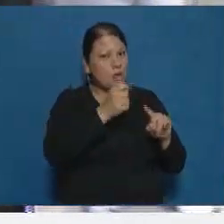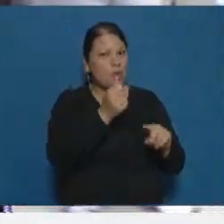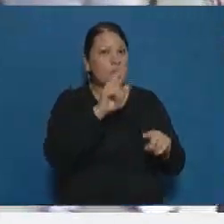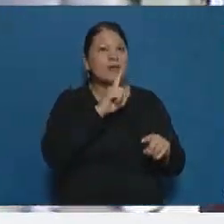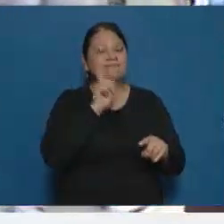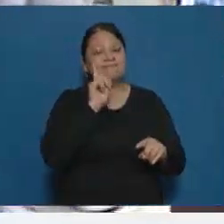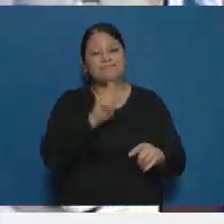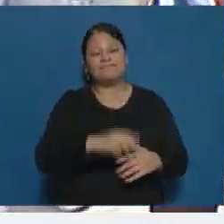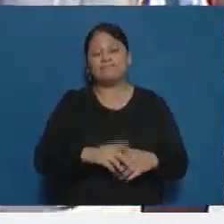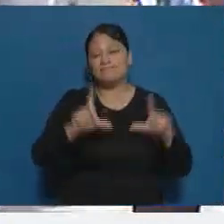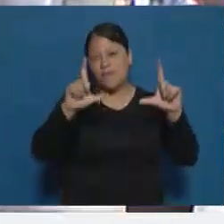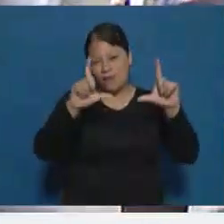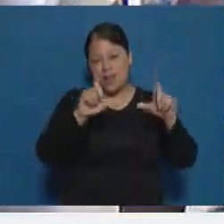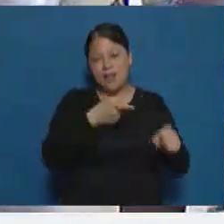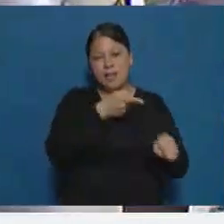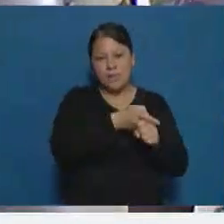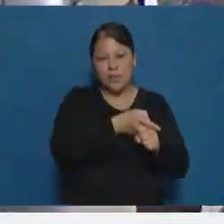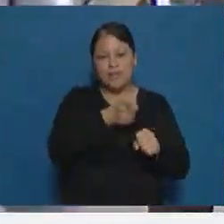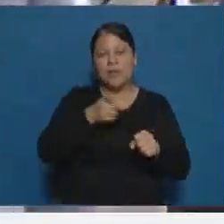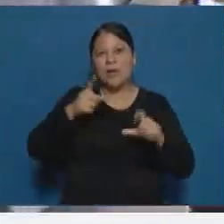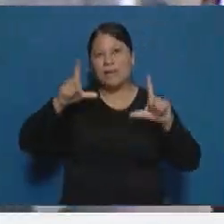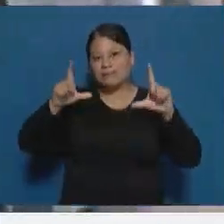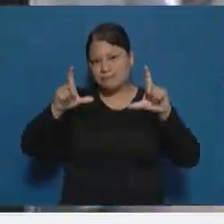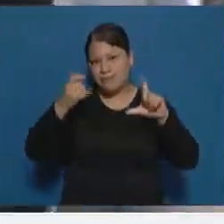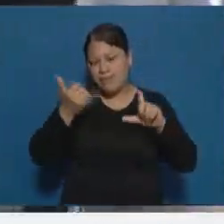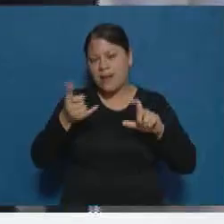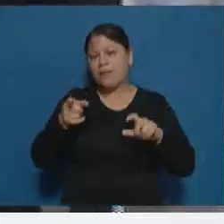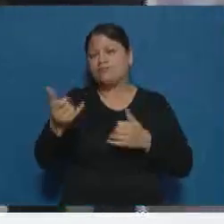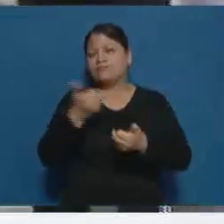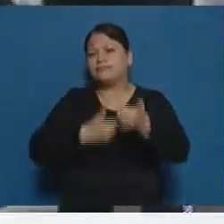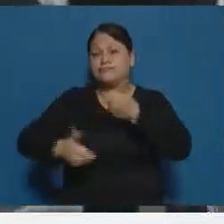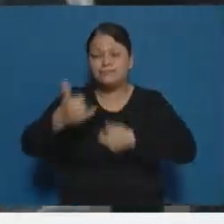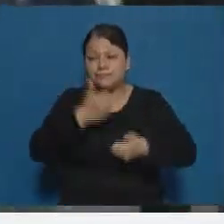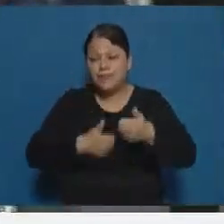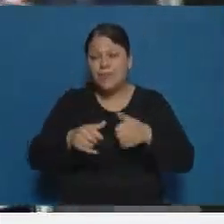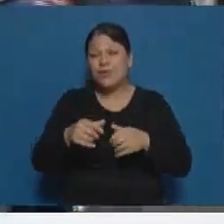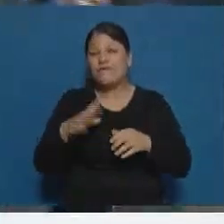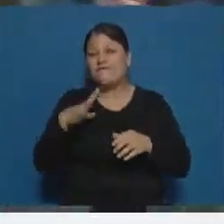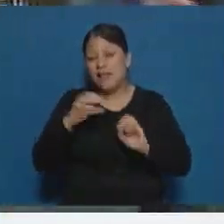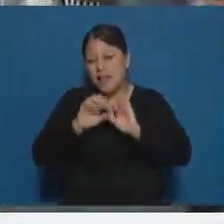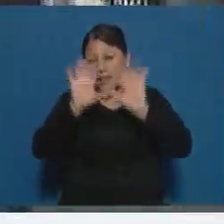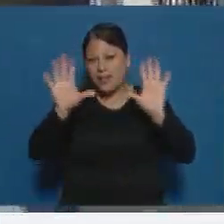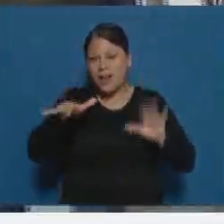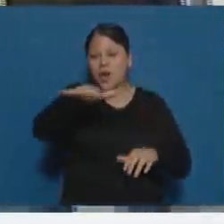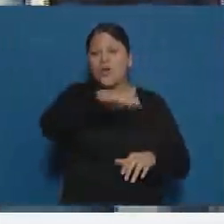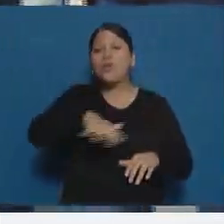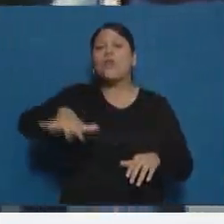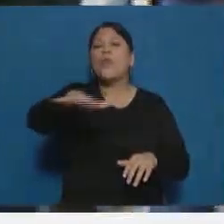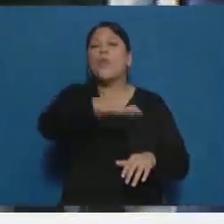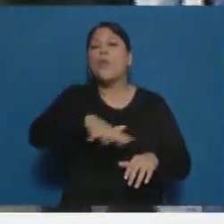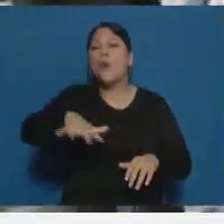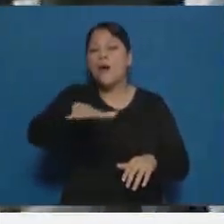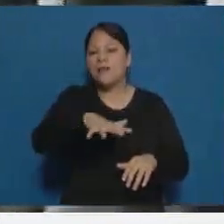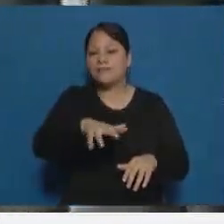esa fotografía. También teníamos una imagen, Seba, para que vos nos cuentes un poco más del caso, porque tal vez no queda demasiado claro, del lugar en donde